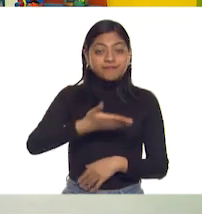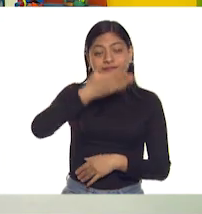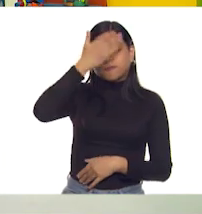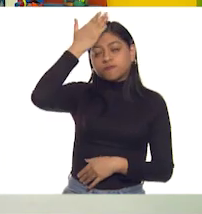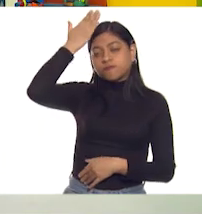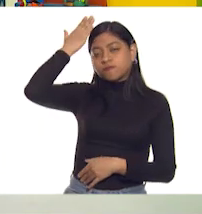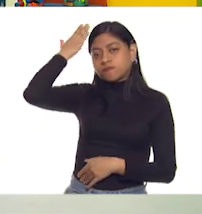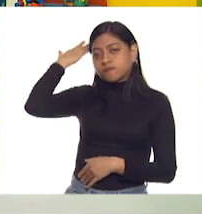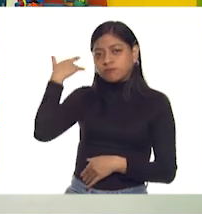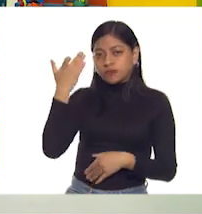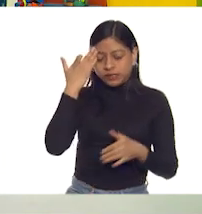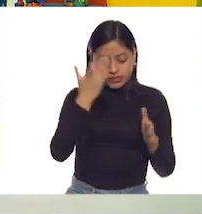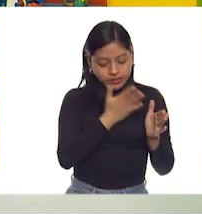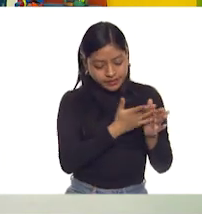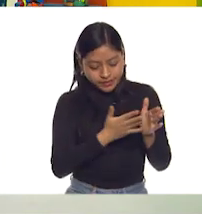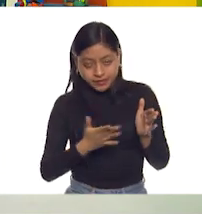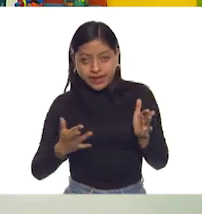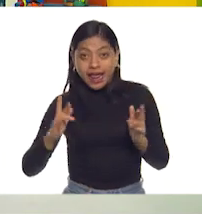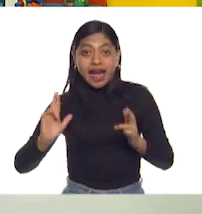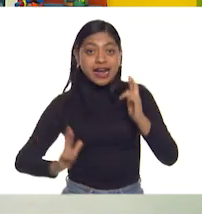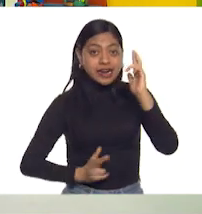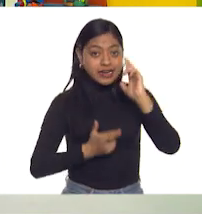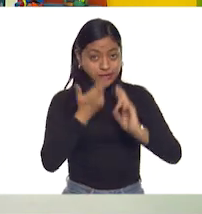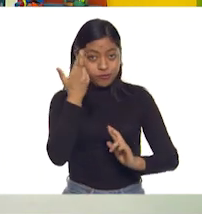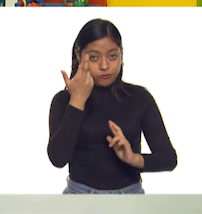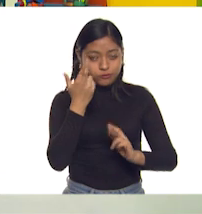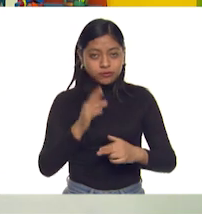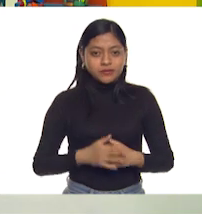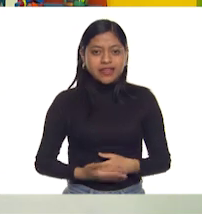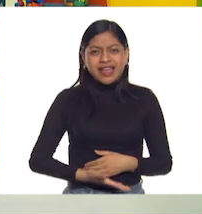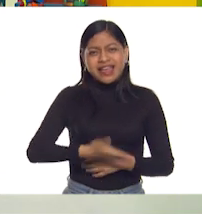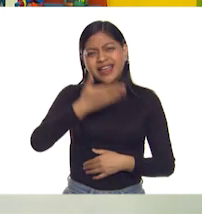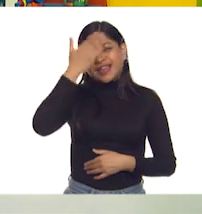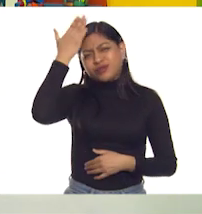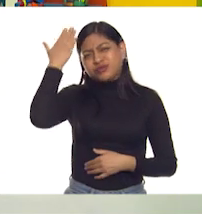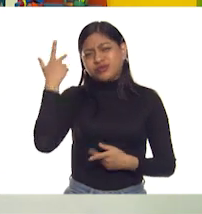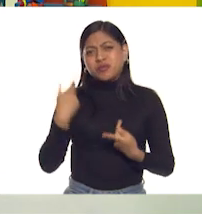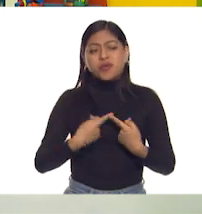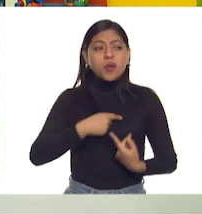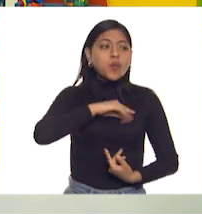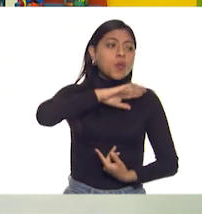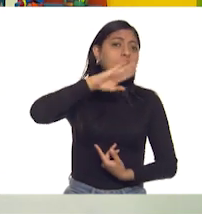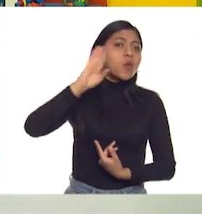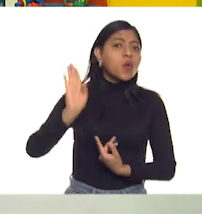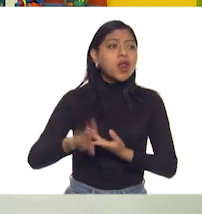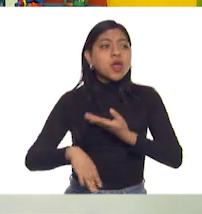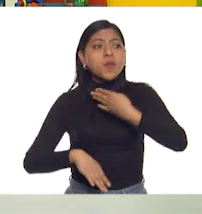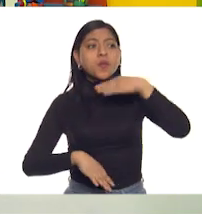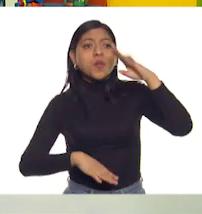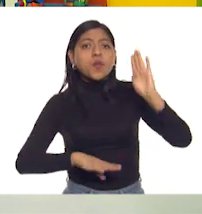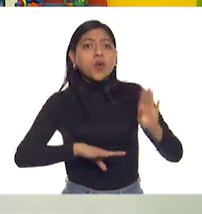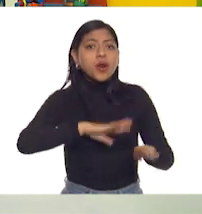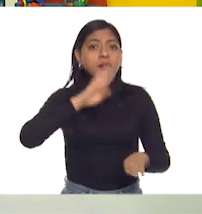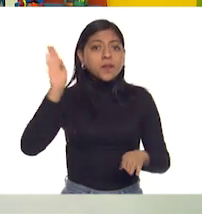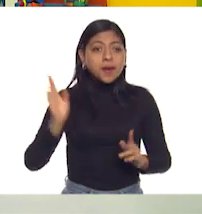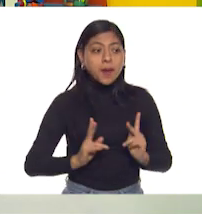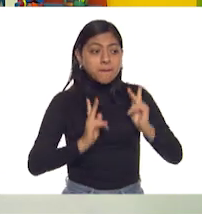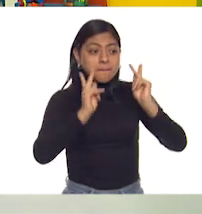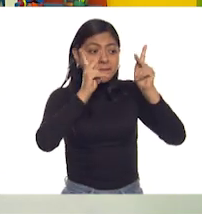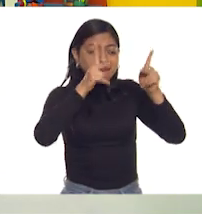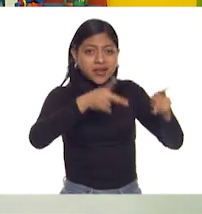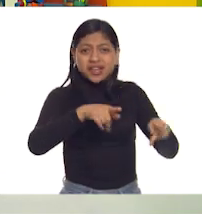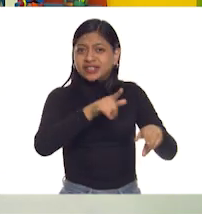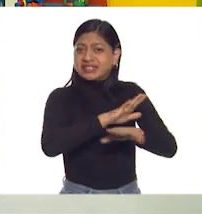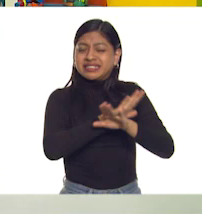Revolución, cuando había tantos, pero tantos muertos que no cabían en el cementerio. Y